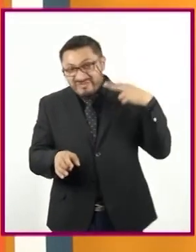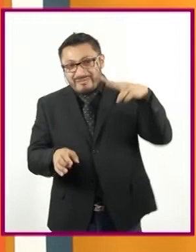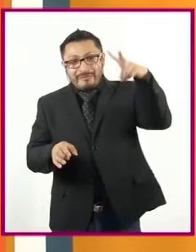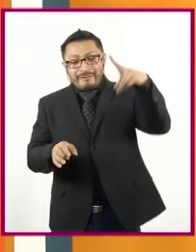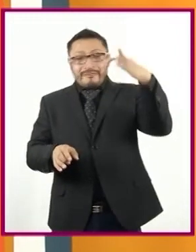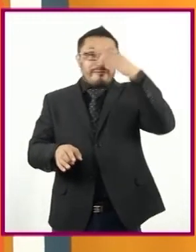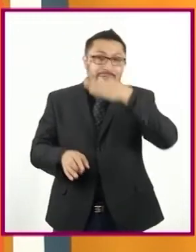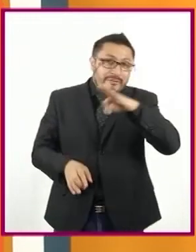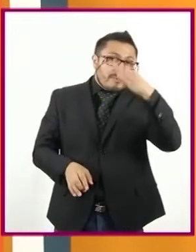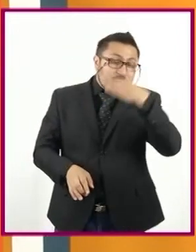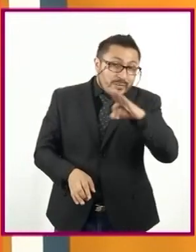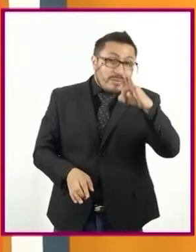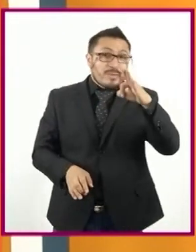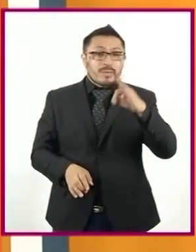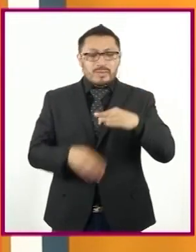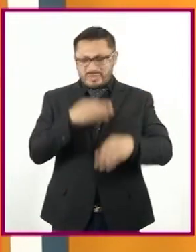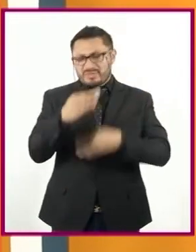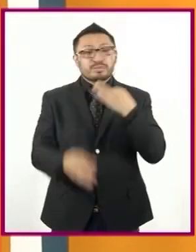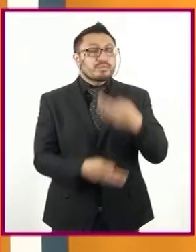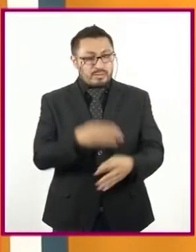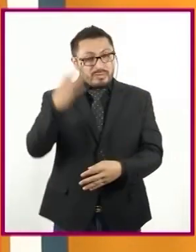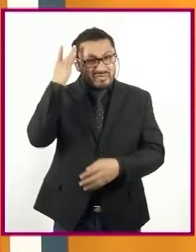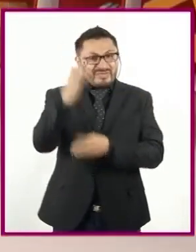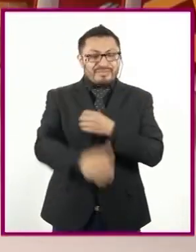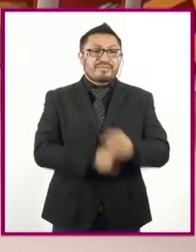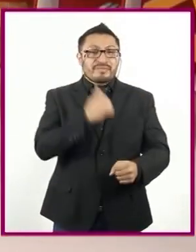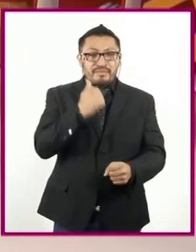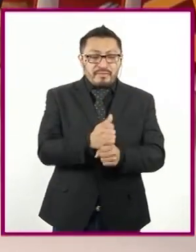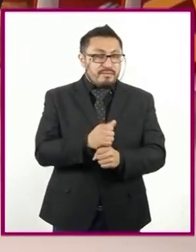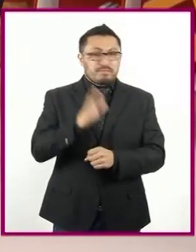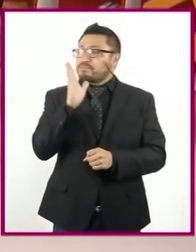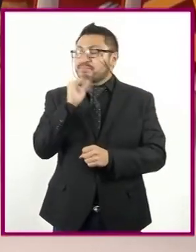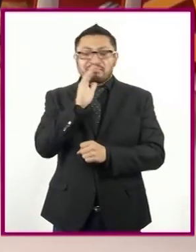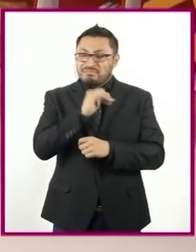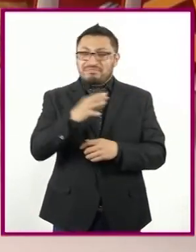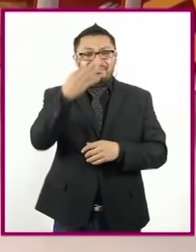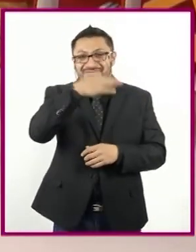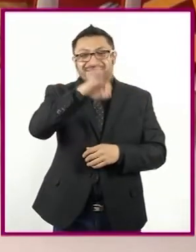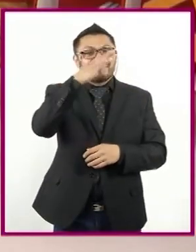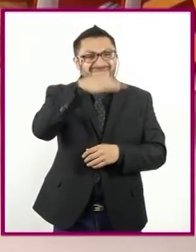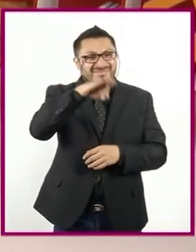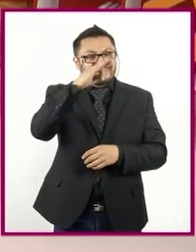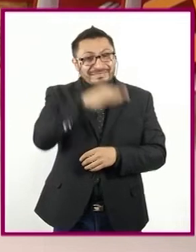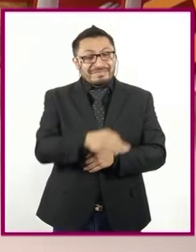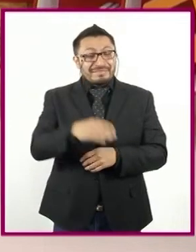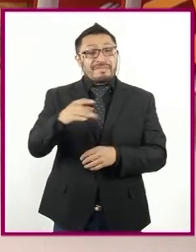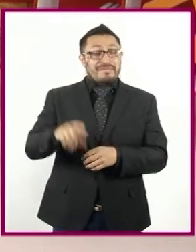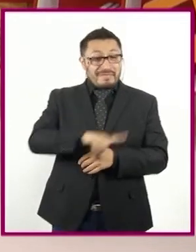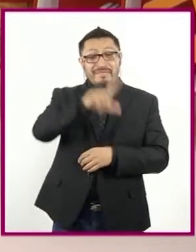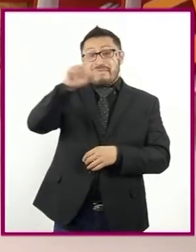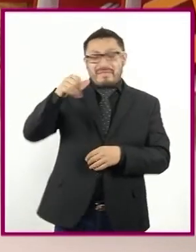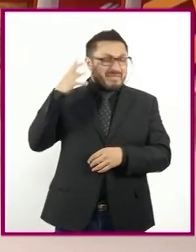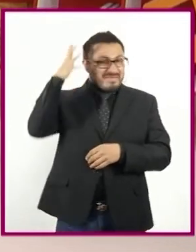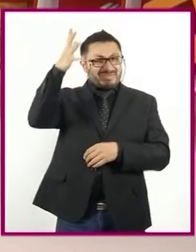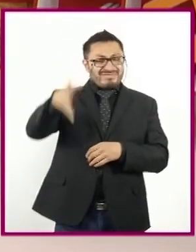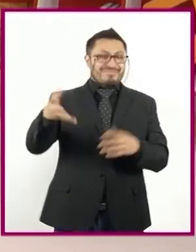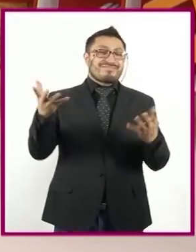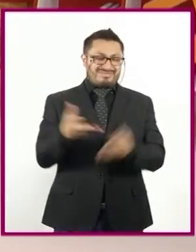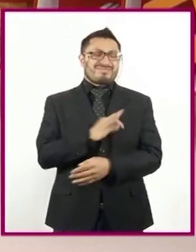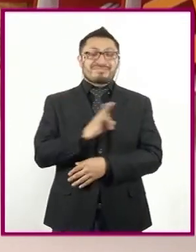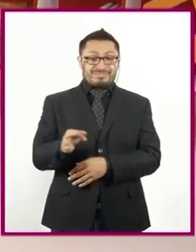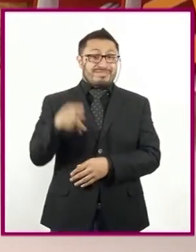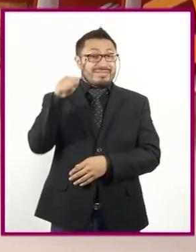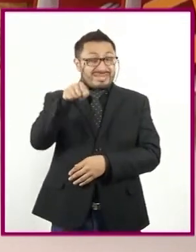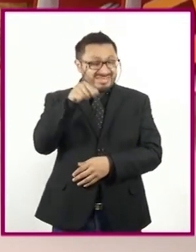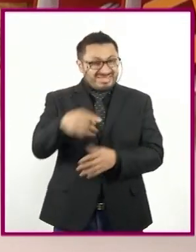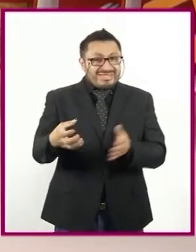una fiesta. Todos hemos tenido un cumpleaños que no pudimos celebrar y que lo vamos a poder hacer más adelante. Vamos a poner ahí